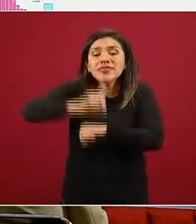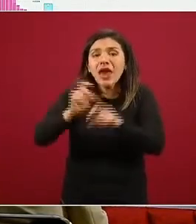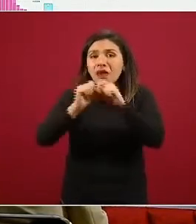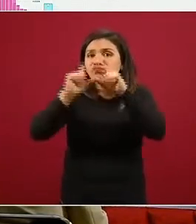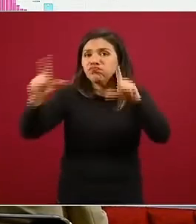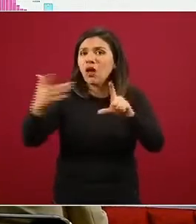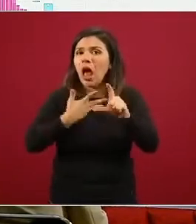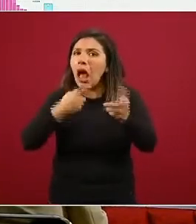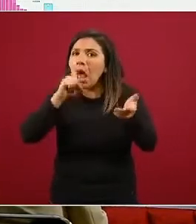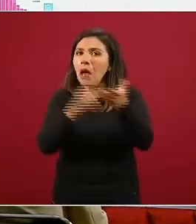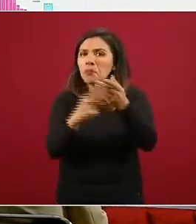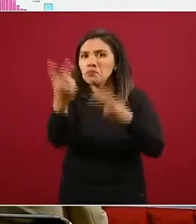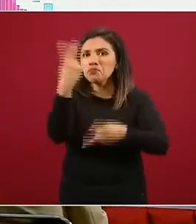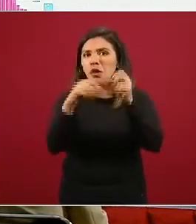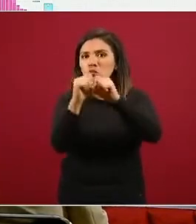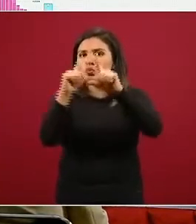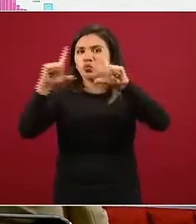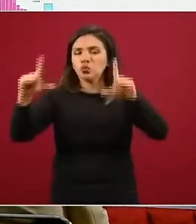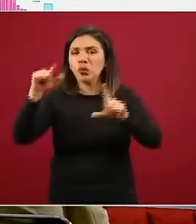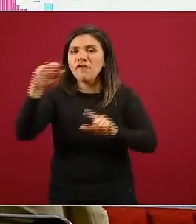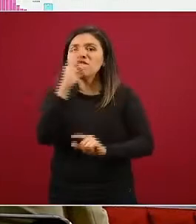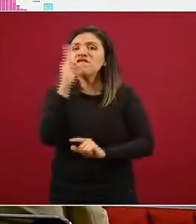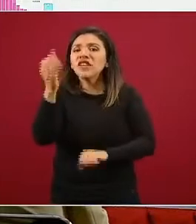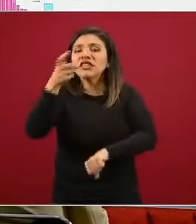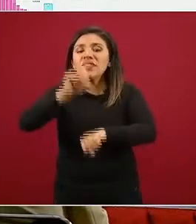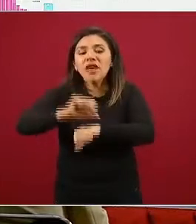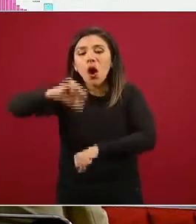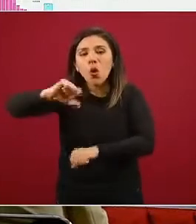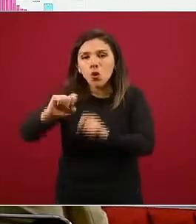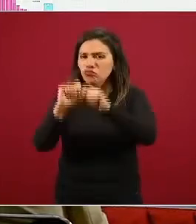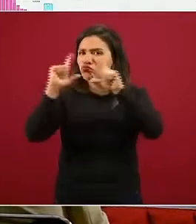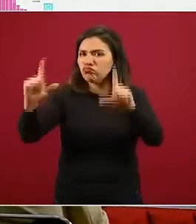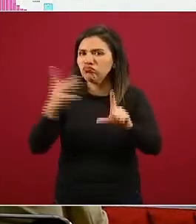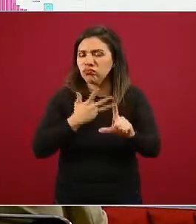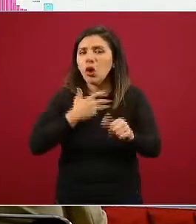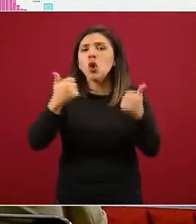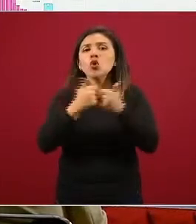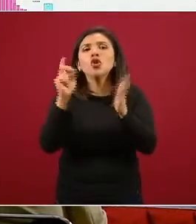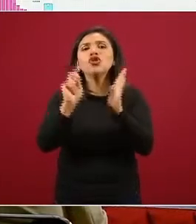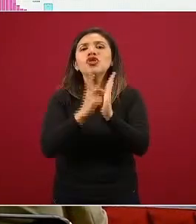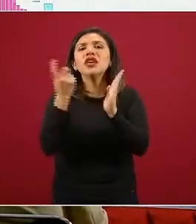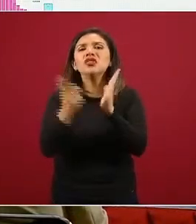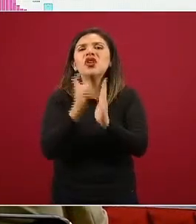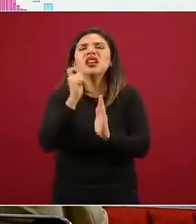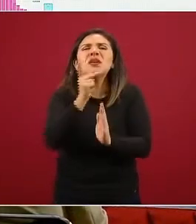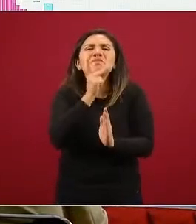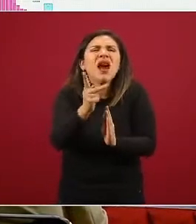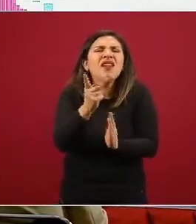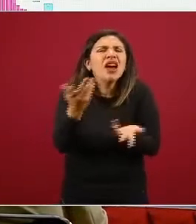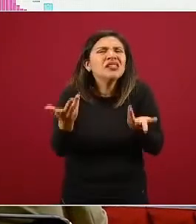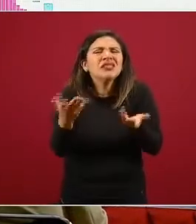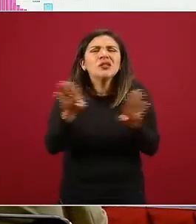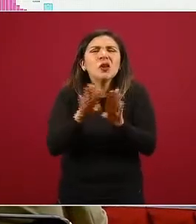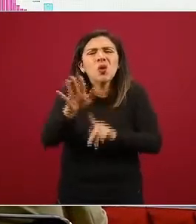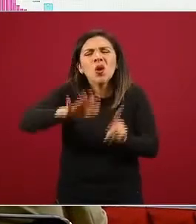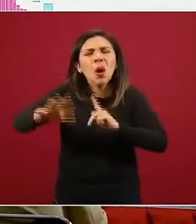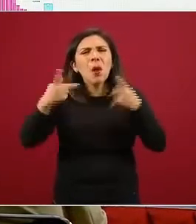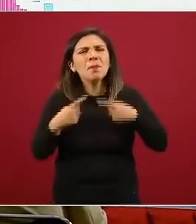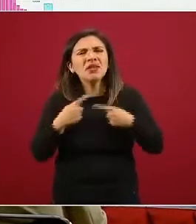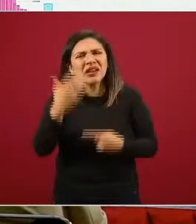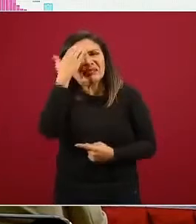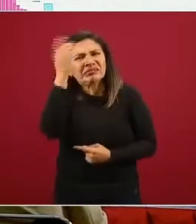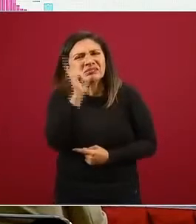en que en esa fecha está disponible, y un diccionario de variables. ¿Para qué? Para que la